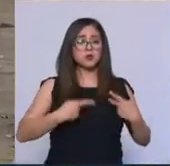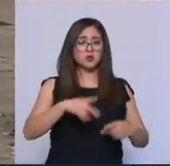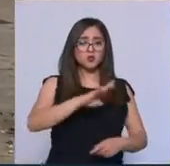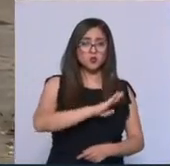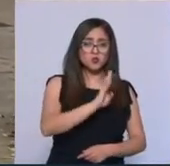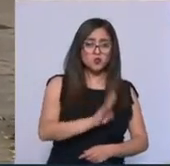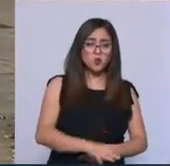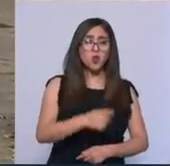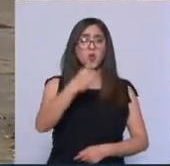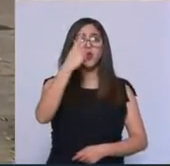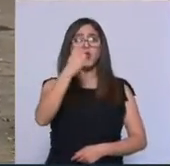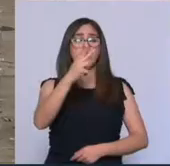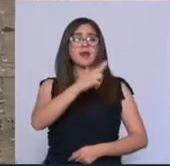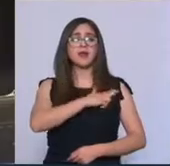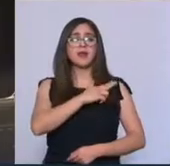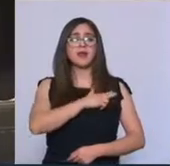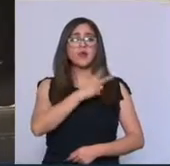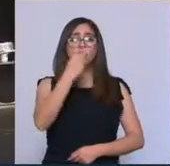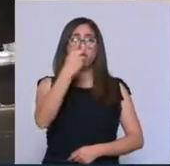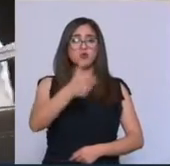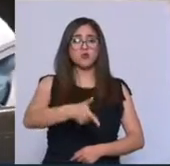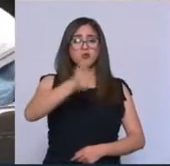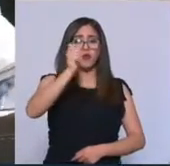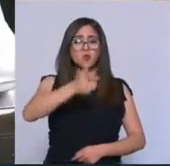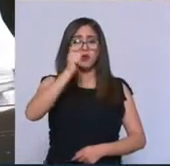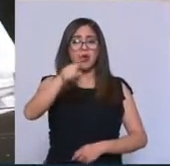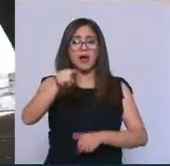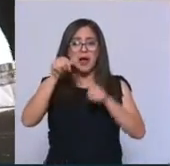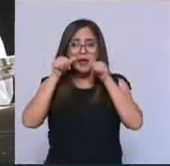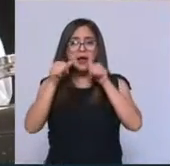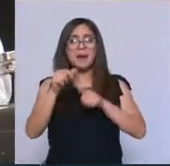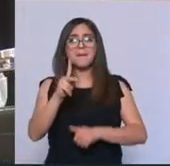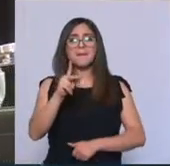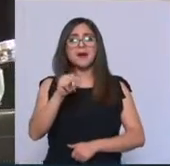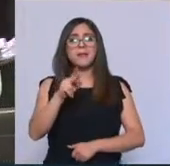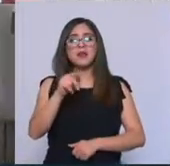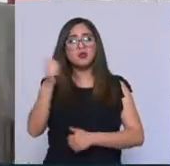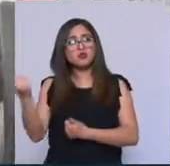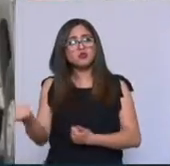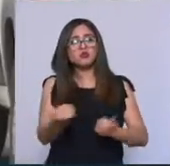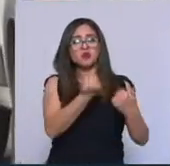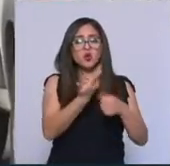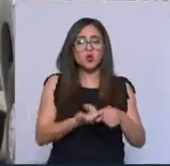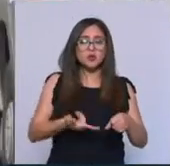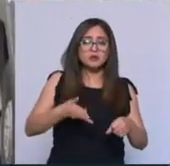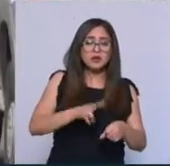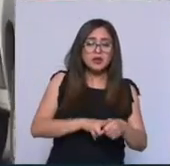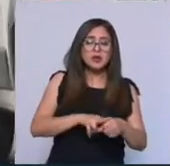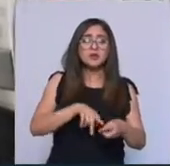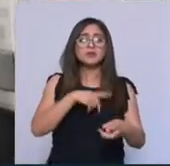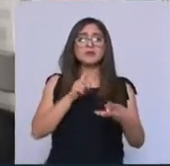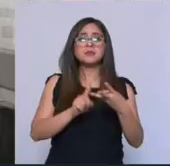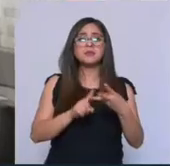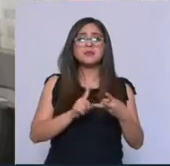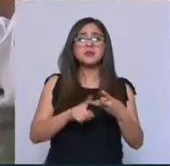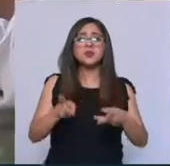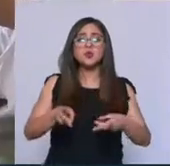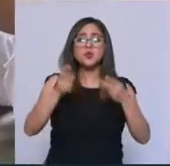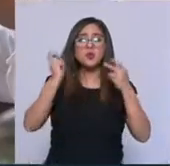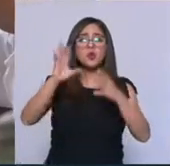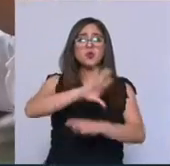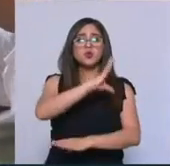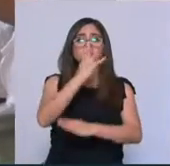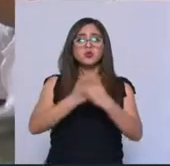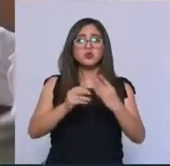otro quedó herido de 2 balazos, fue atendido por paramédicos y trasladado a un hospital, en tanto que el tercer asaltante huyó rumbo